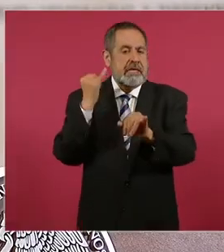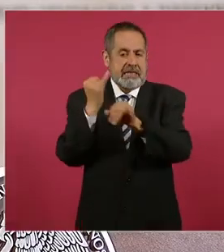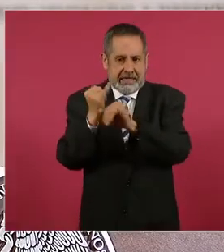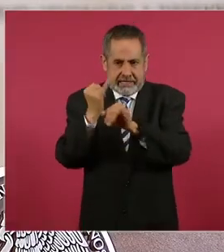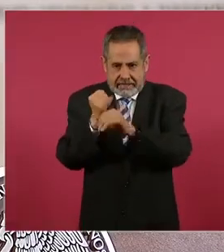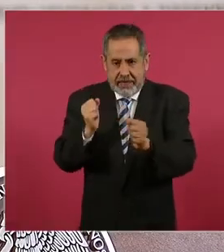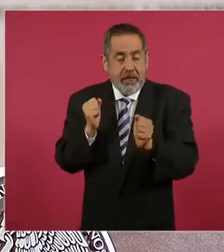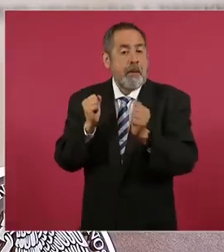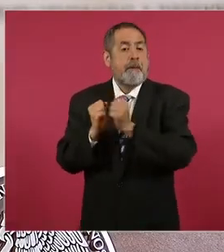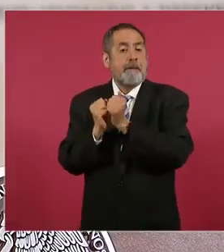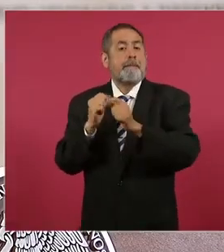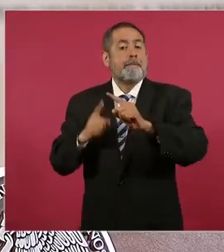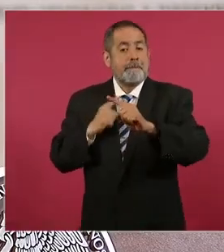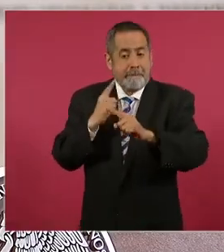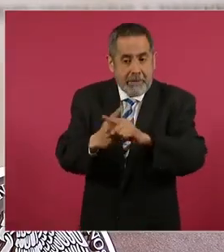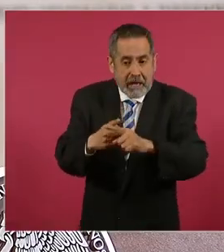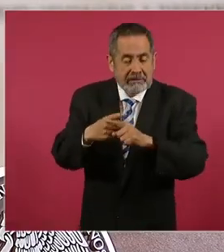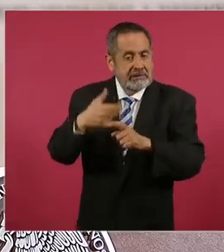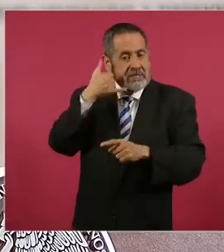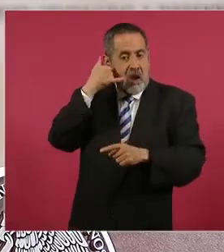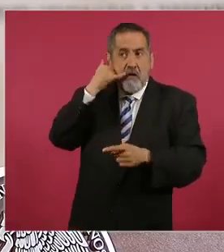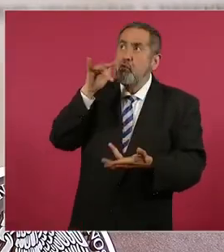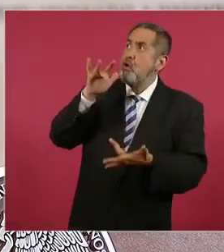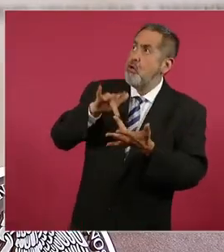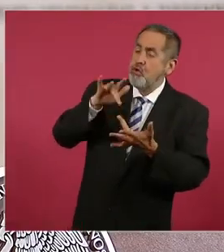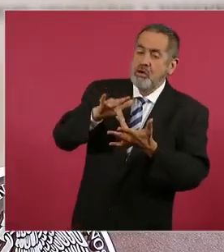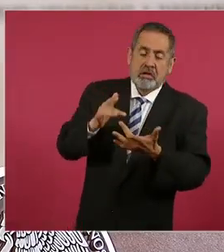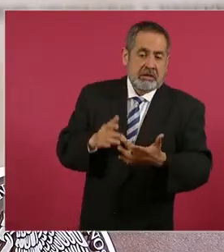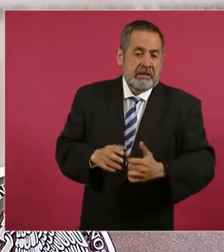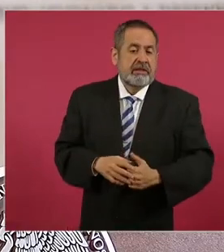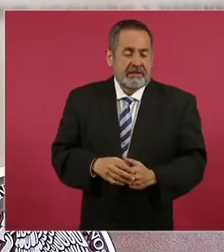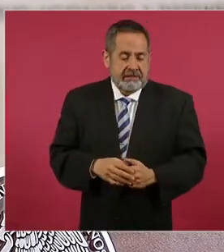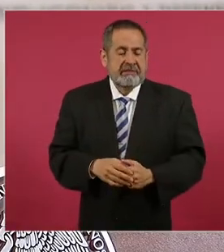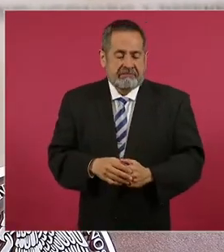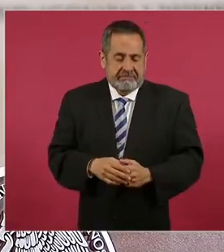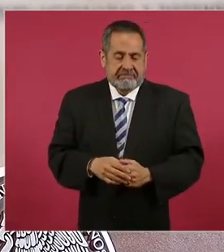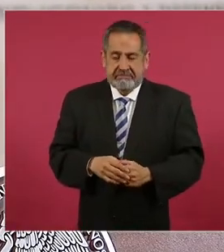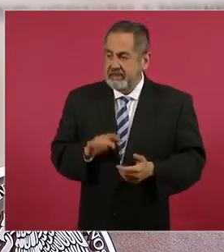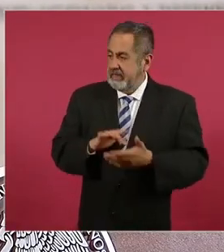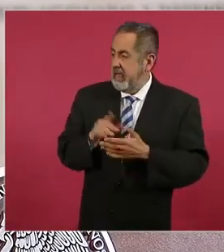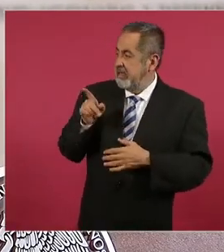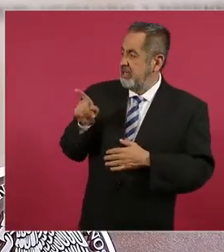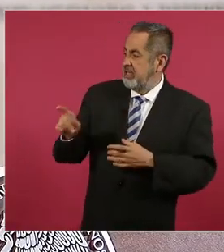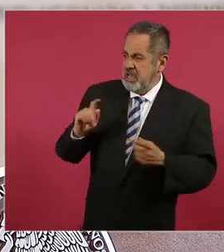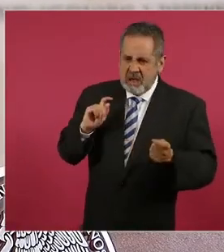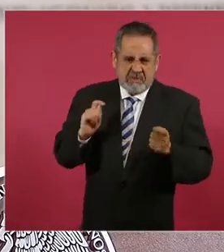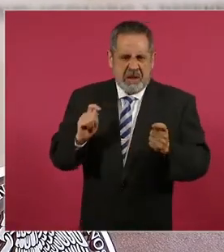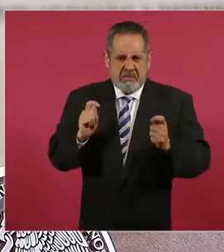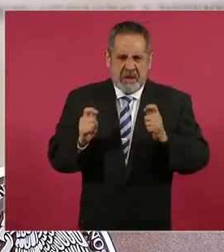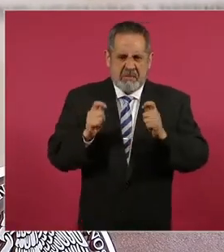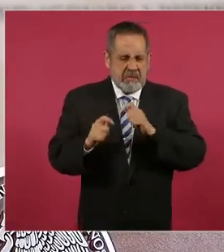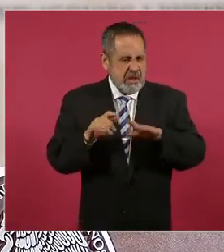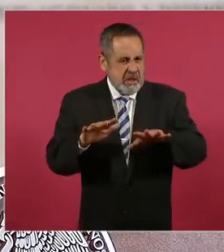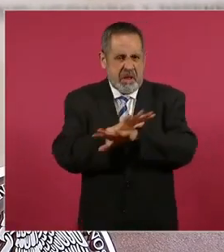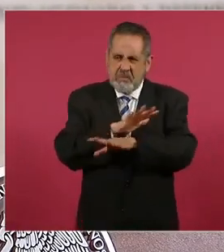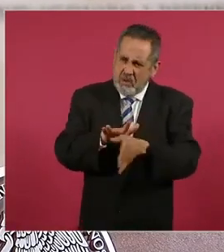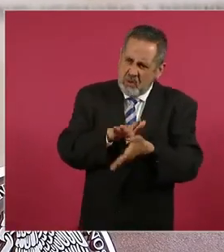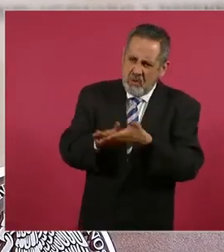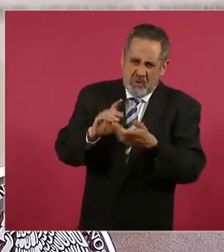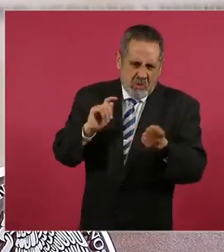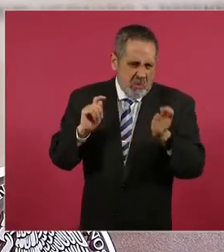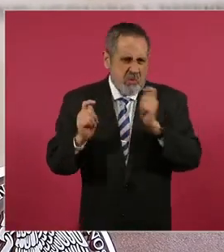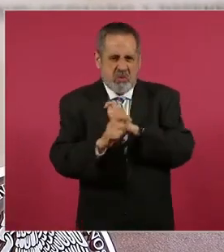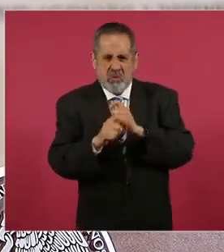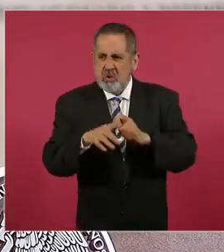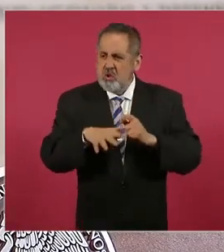telefonía. Hoy, gracias a los cambios profundos impulsados en cada uno de los ámbitos de la